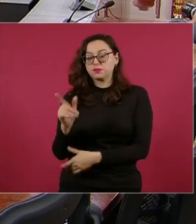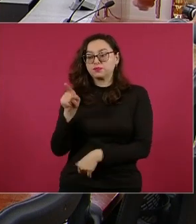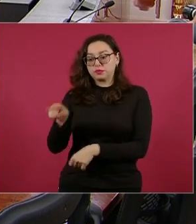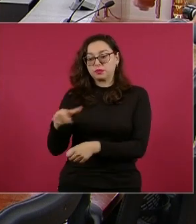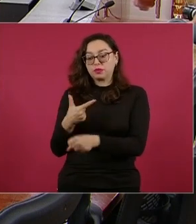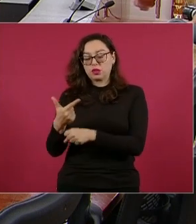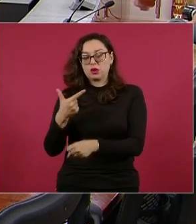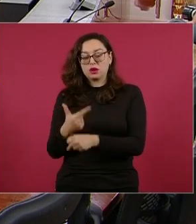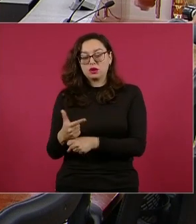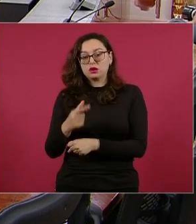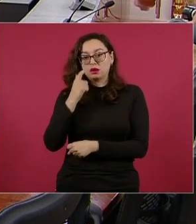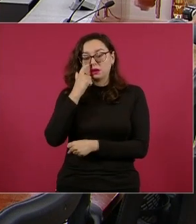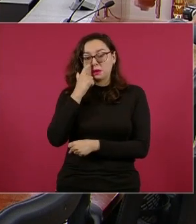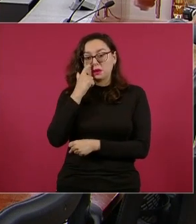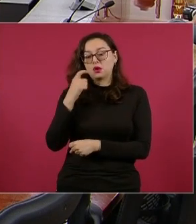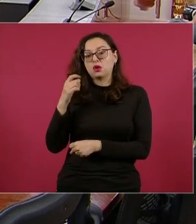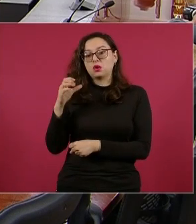de